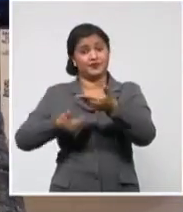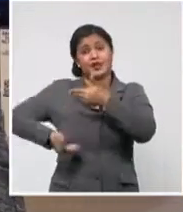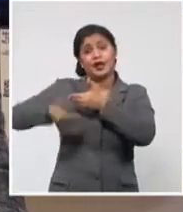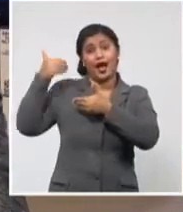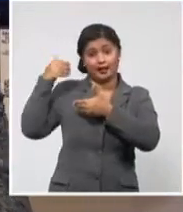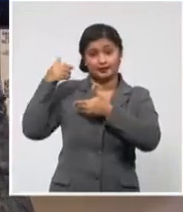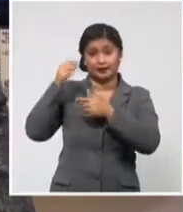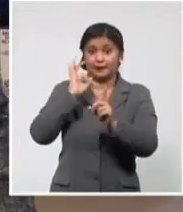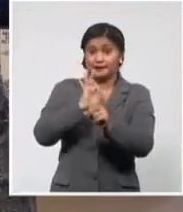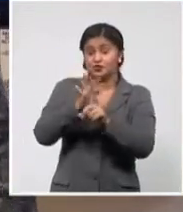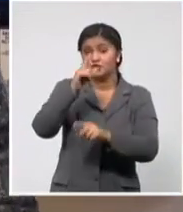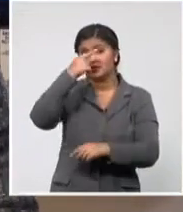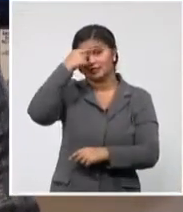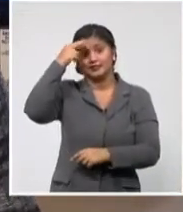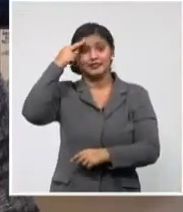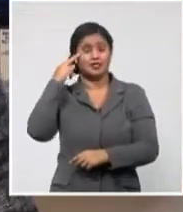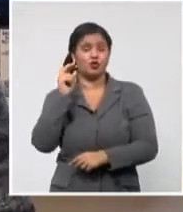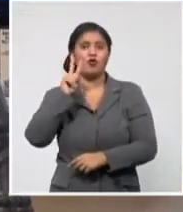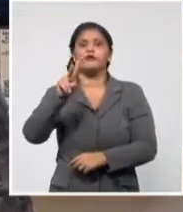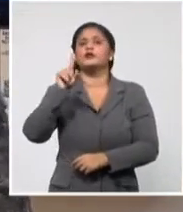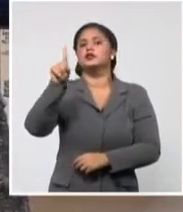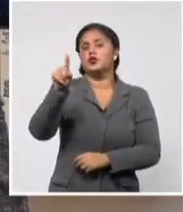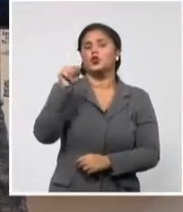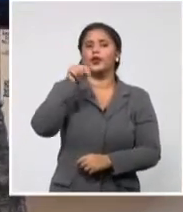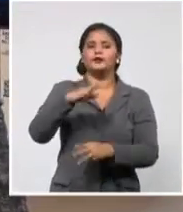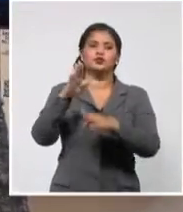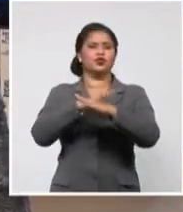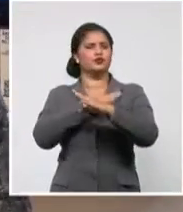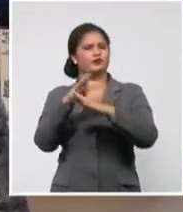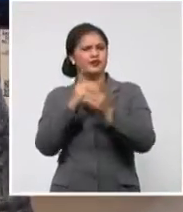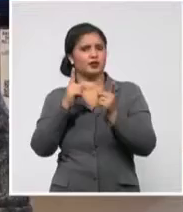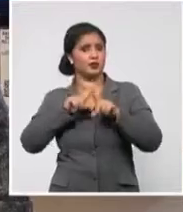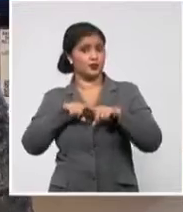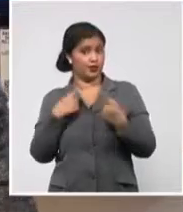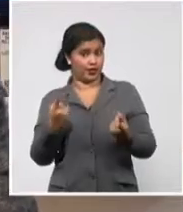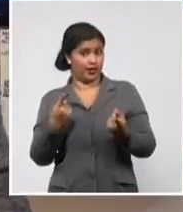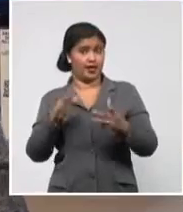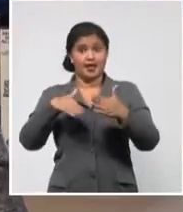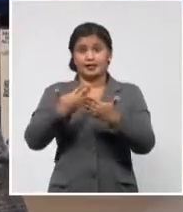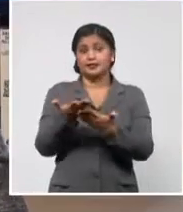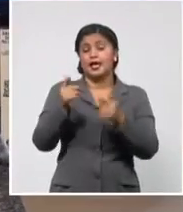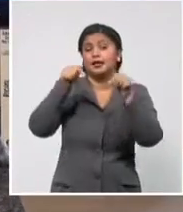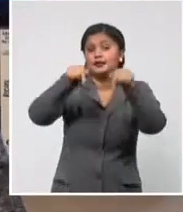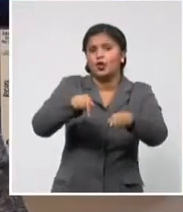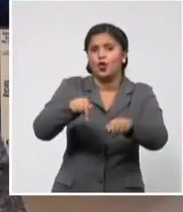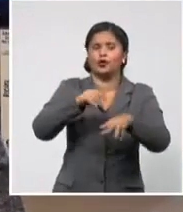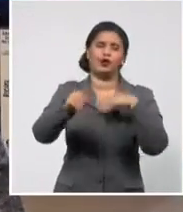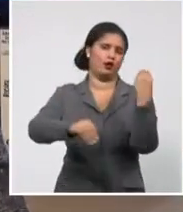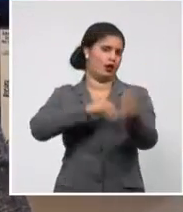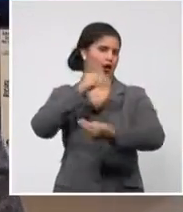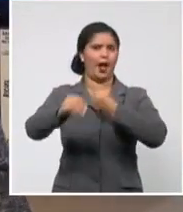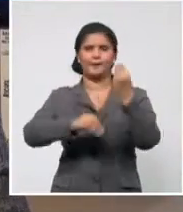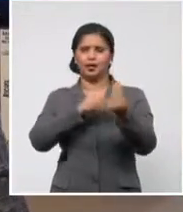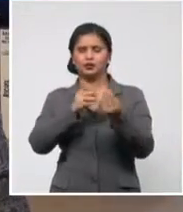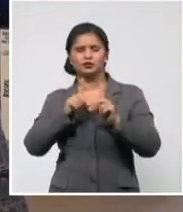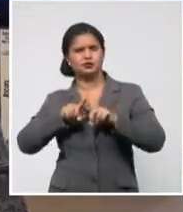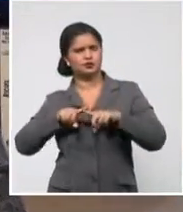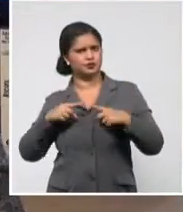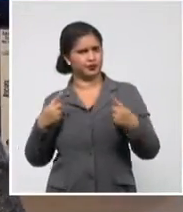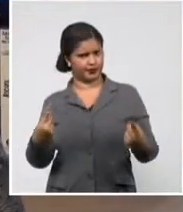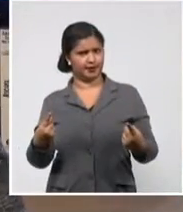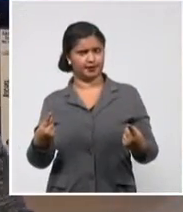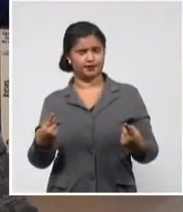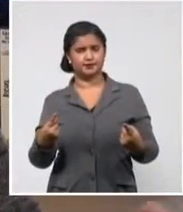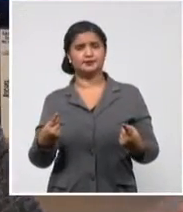XXI y un contexto totalmente diferente es el que vemos hoy. Y es un contexto o contextos